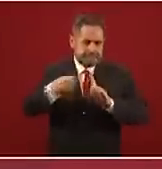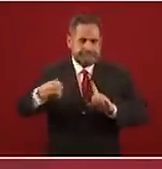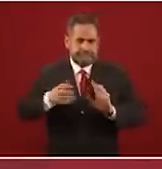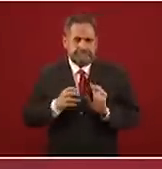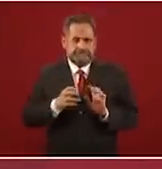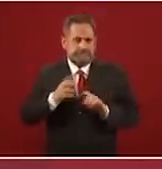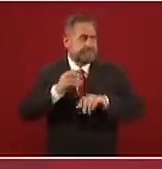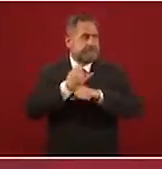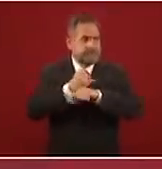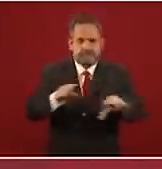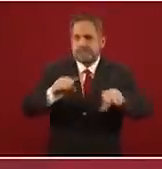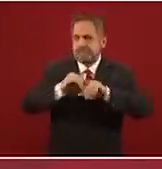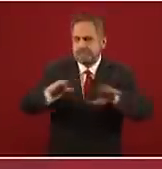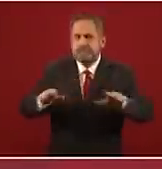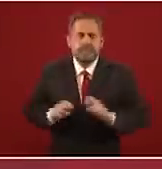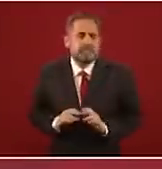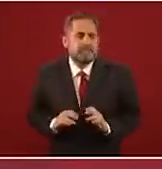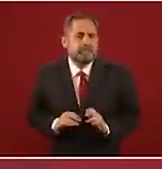para informar,